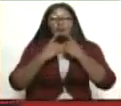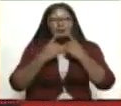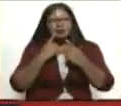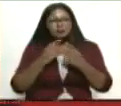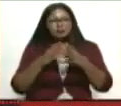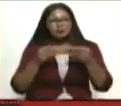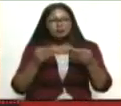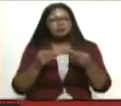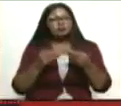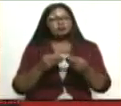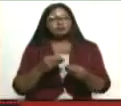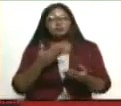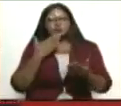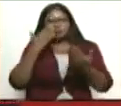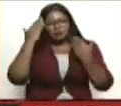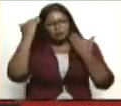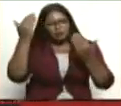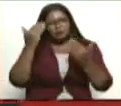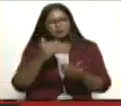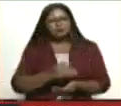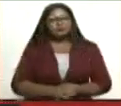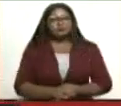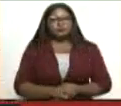a todos.